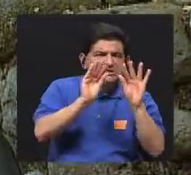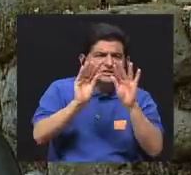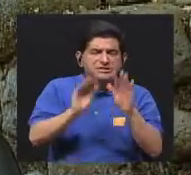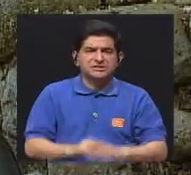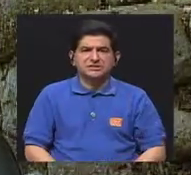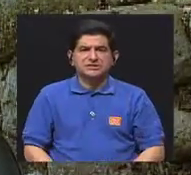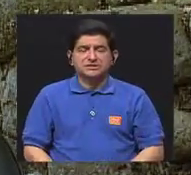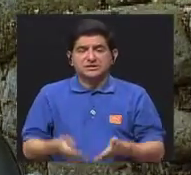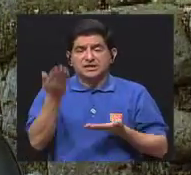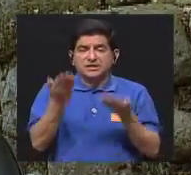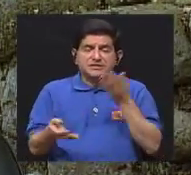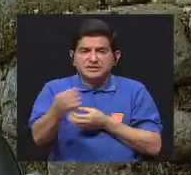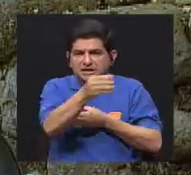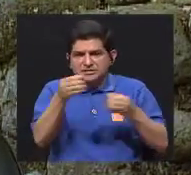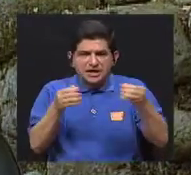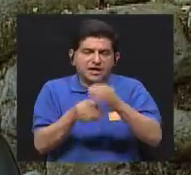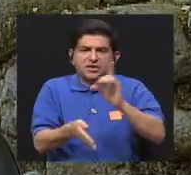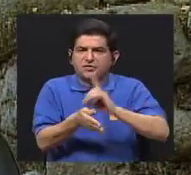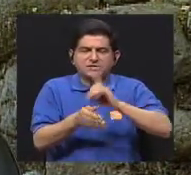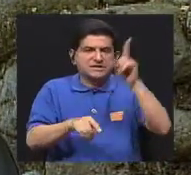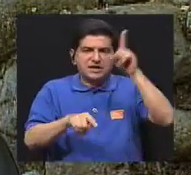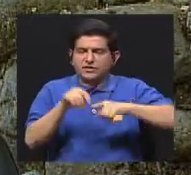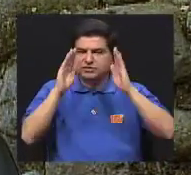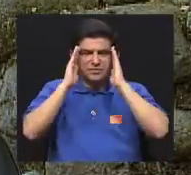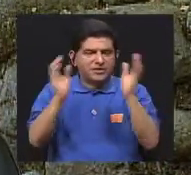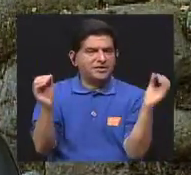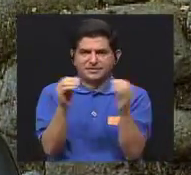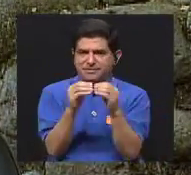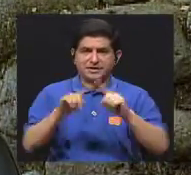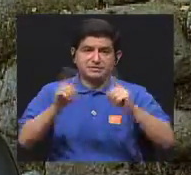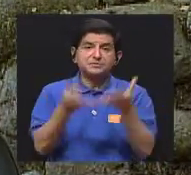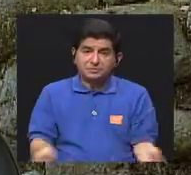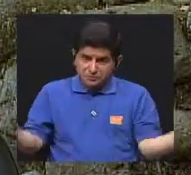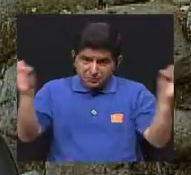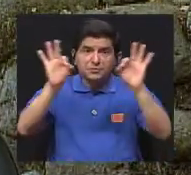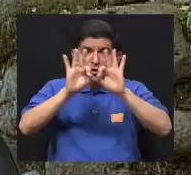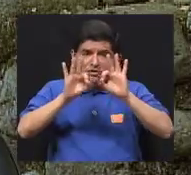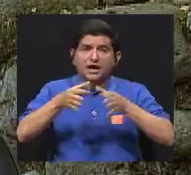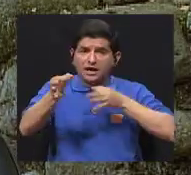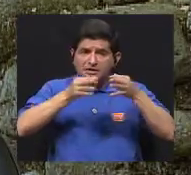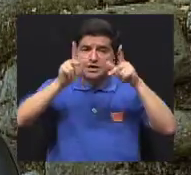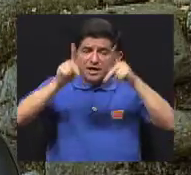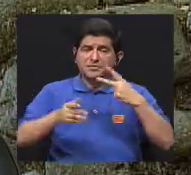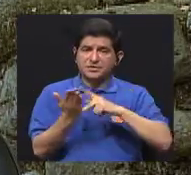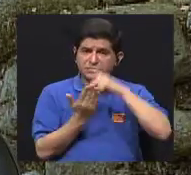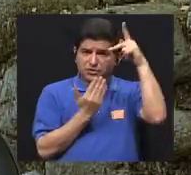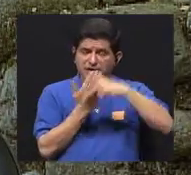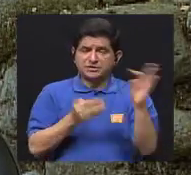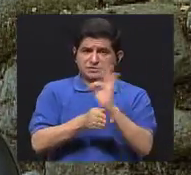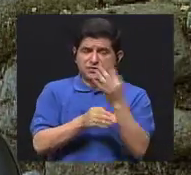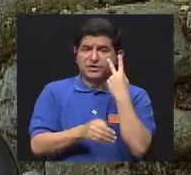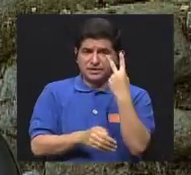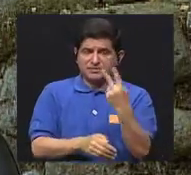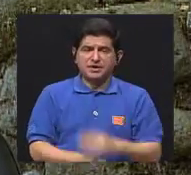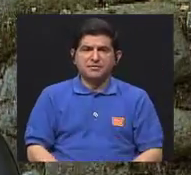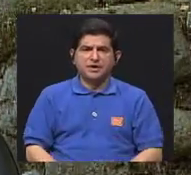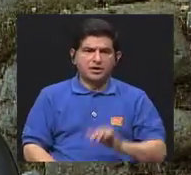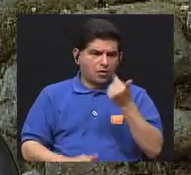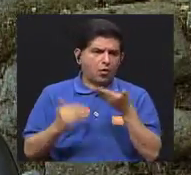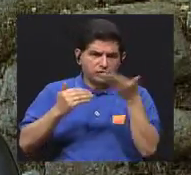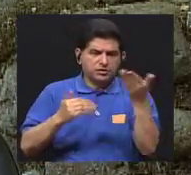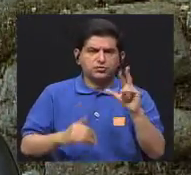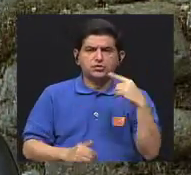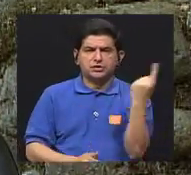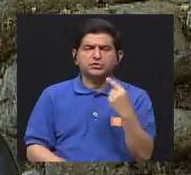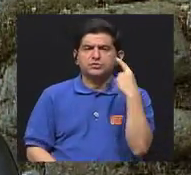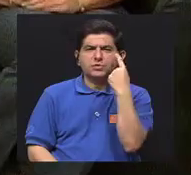consultorio general no puede abarcar más. Sí. Pero sí es importante tal vez contarle a nuestros televidentes que existe algo más allá de la